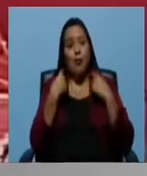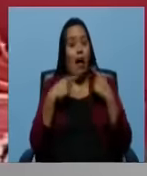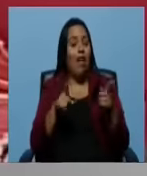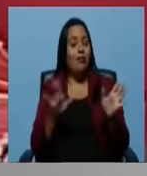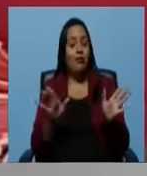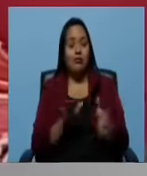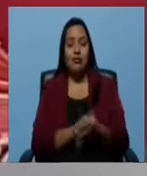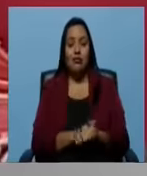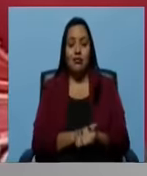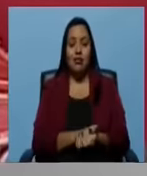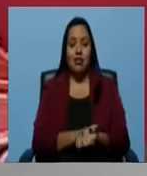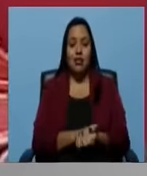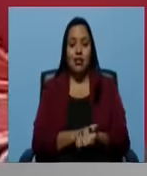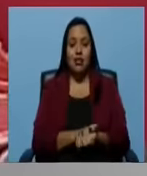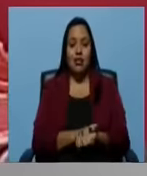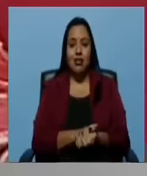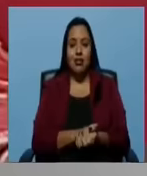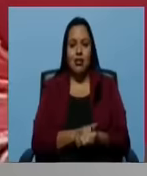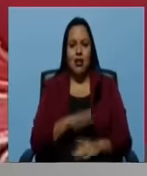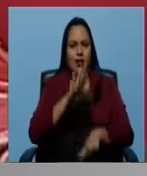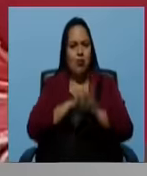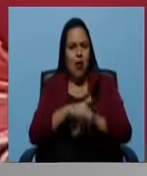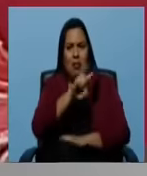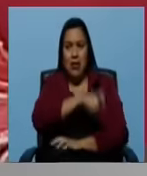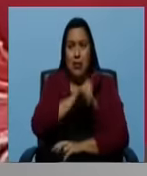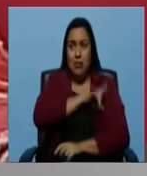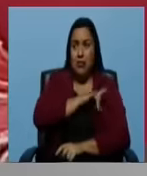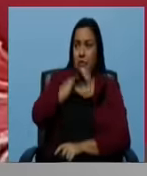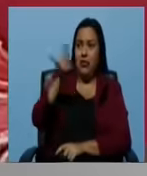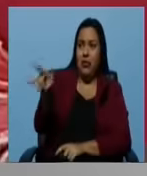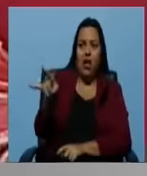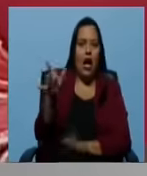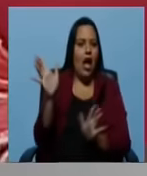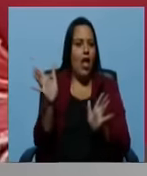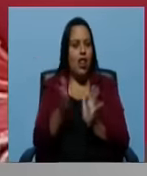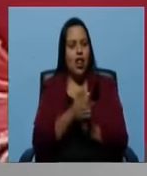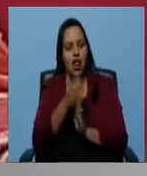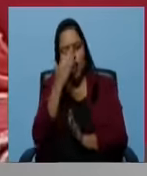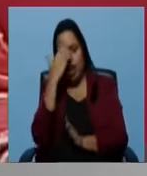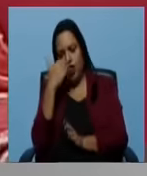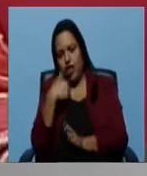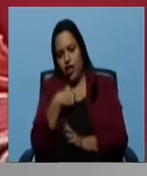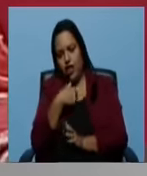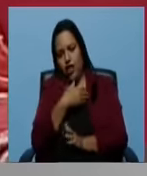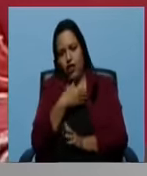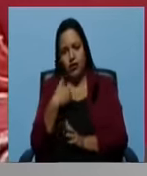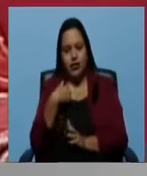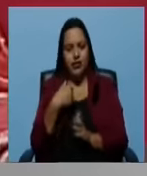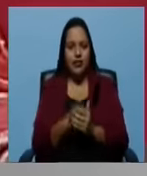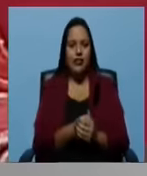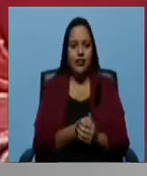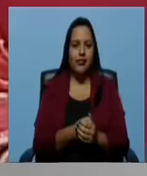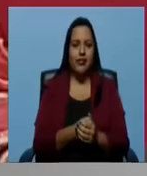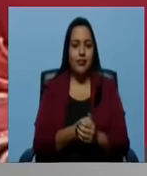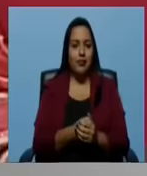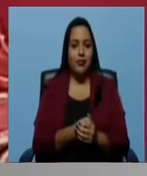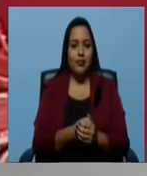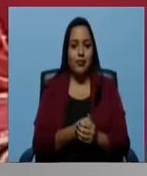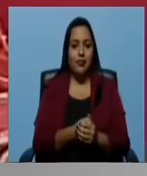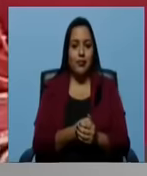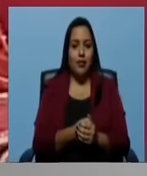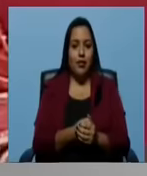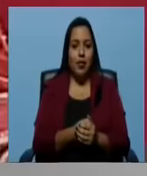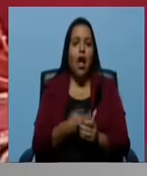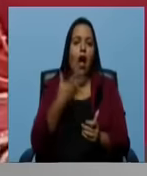Porque lo que se llevaron es... ¡Ay, Dios! ¡Ay, Dios! Y este señor, si alguien lo